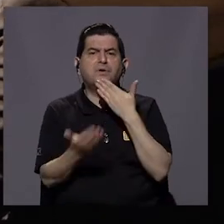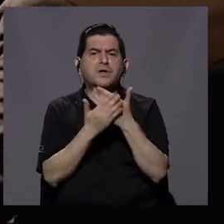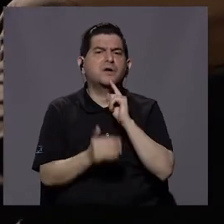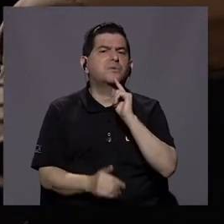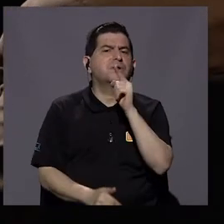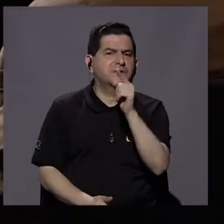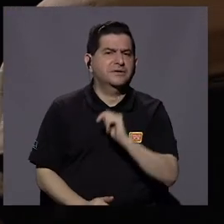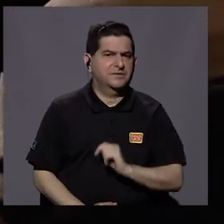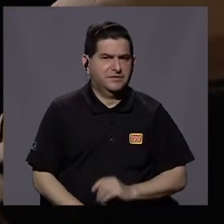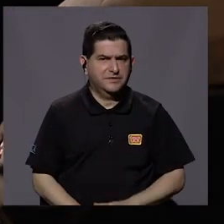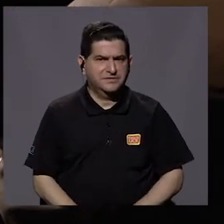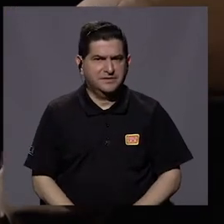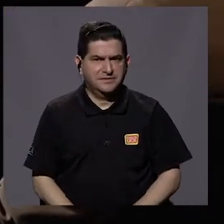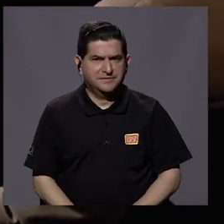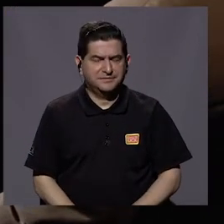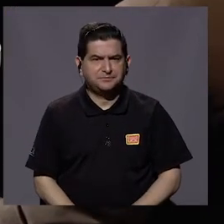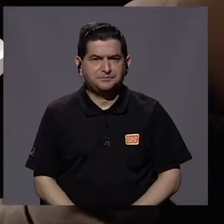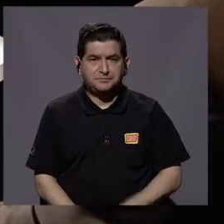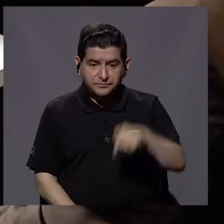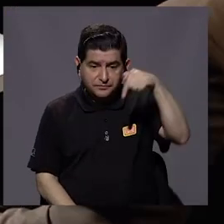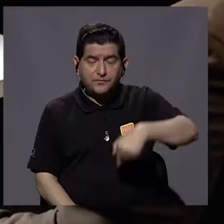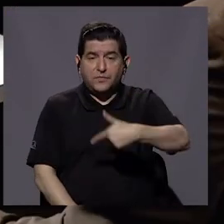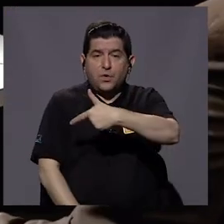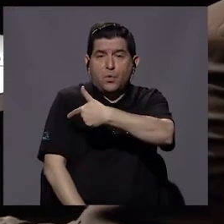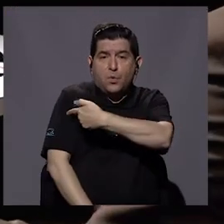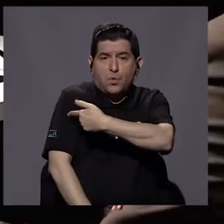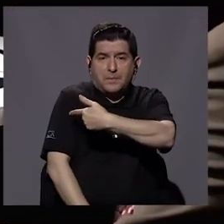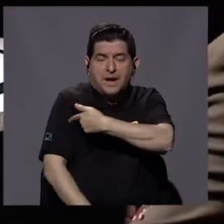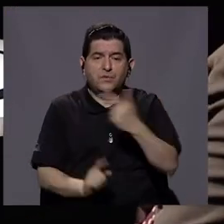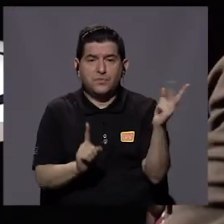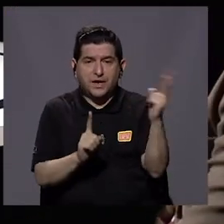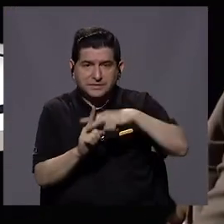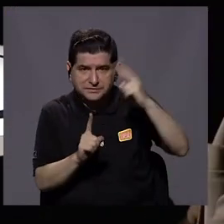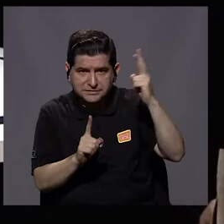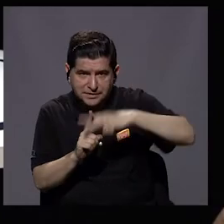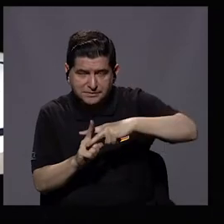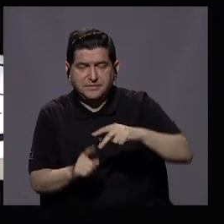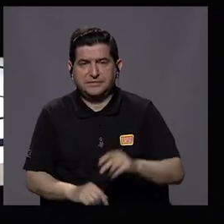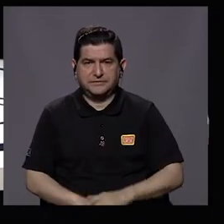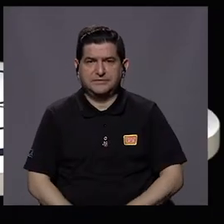pone ese ejemplo. Hoy las vacunas que se estaban aplicando